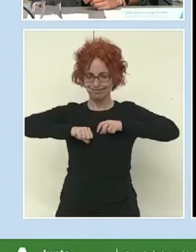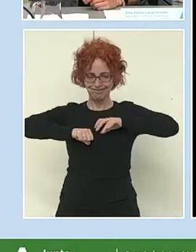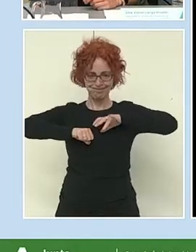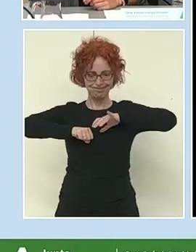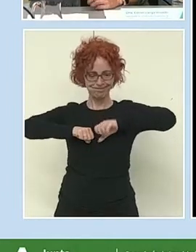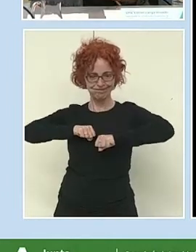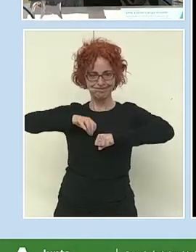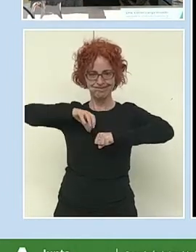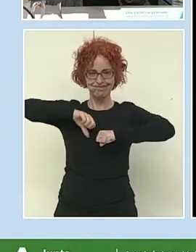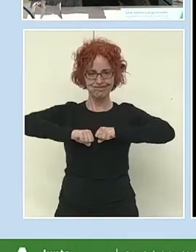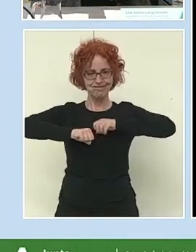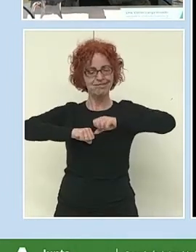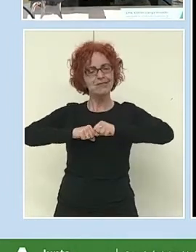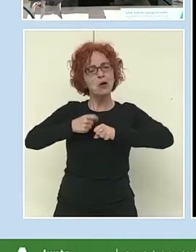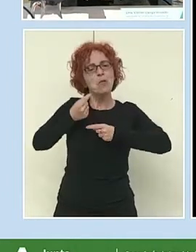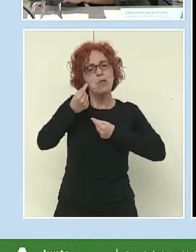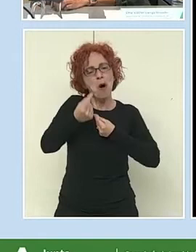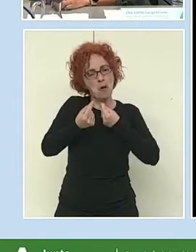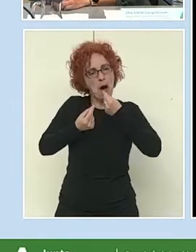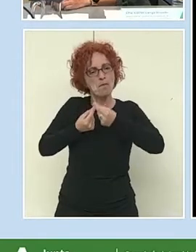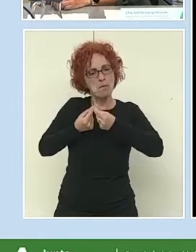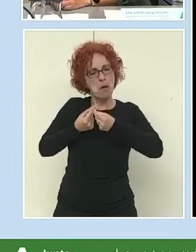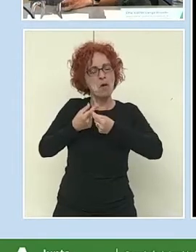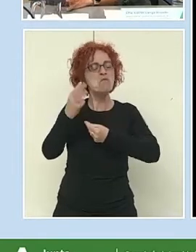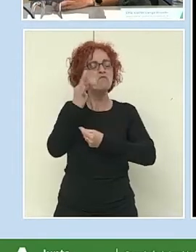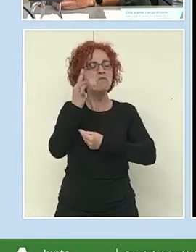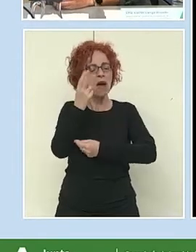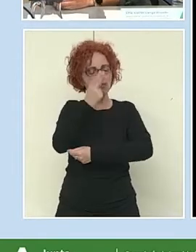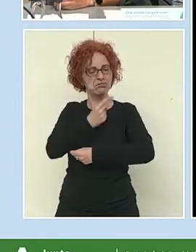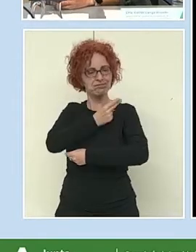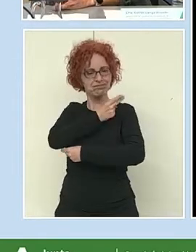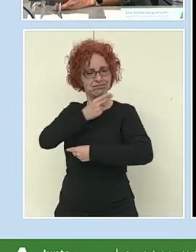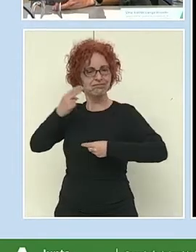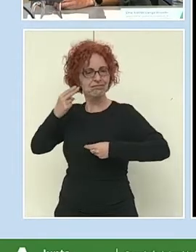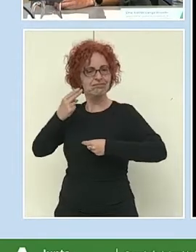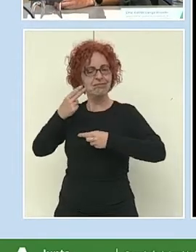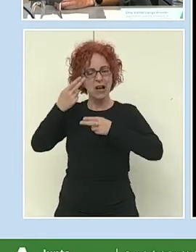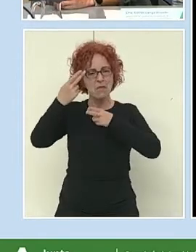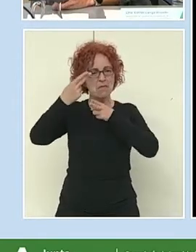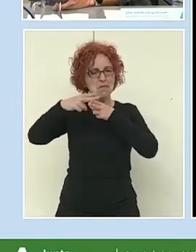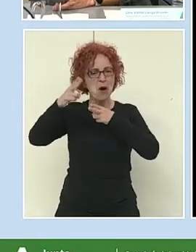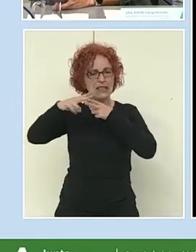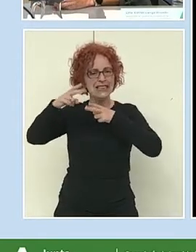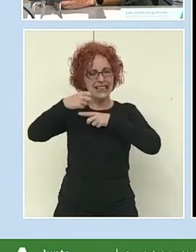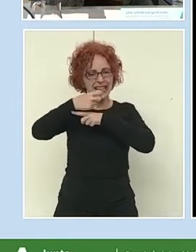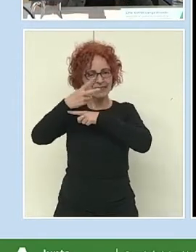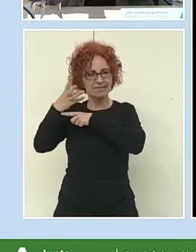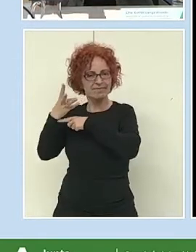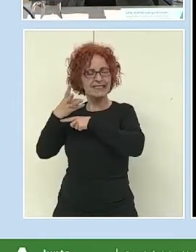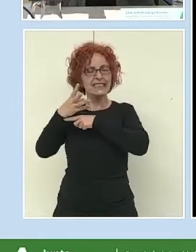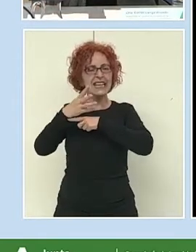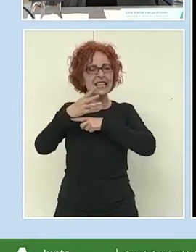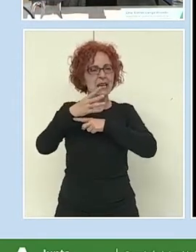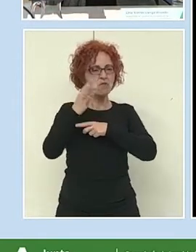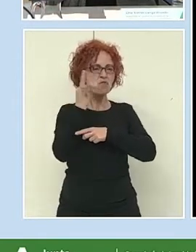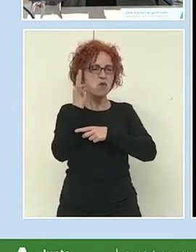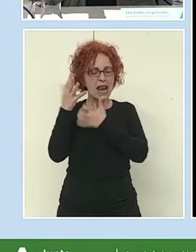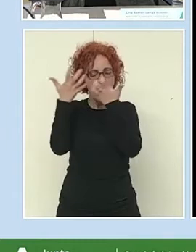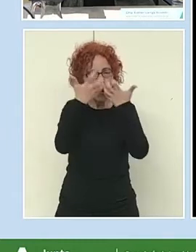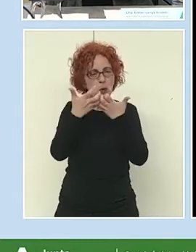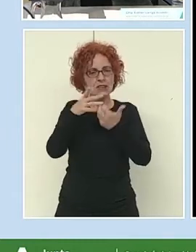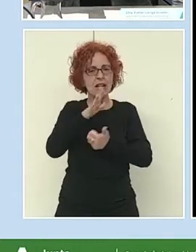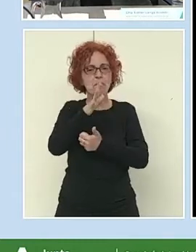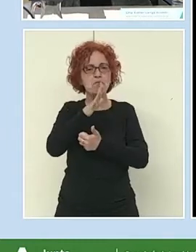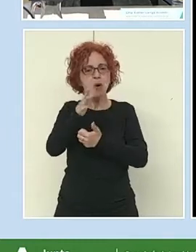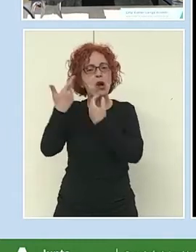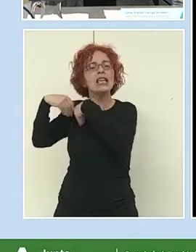empresas y que éstas cada vez más se comprometen con políticas de diversidad y de desigualdad de género, no de